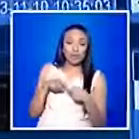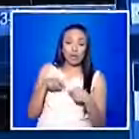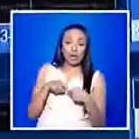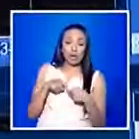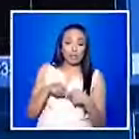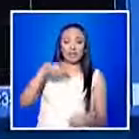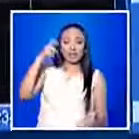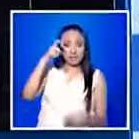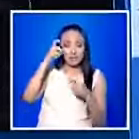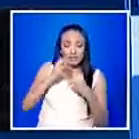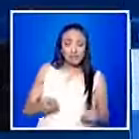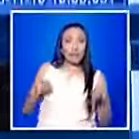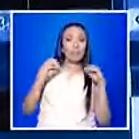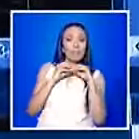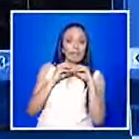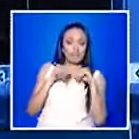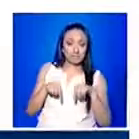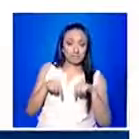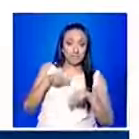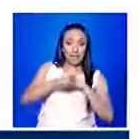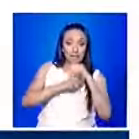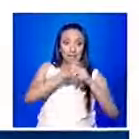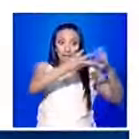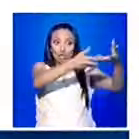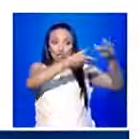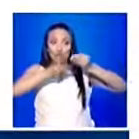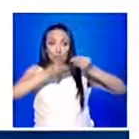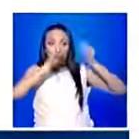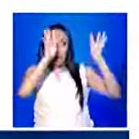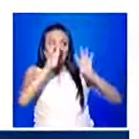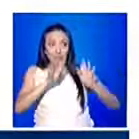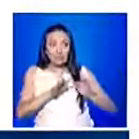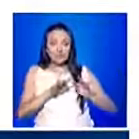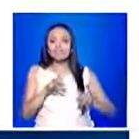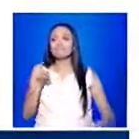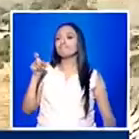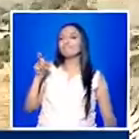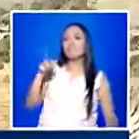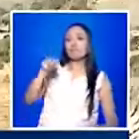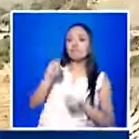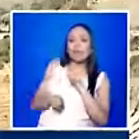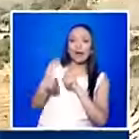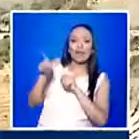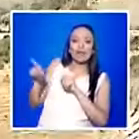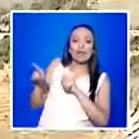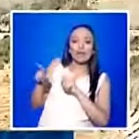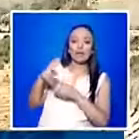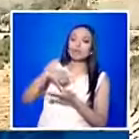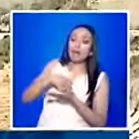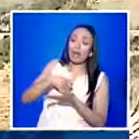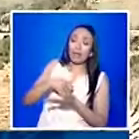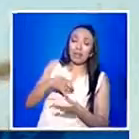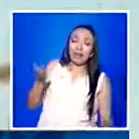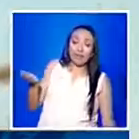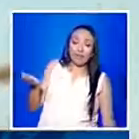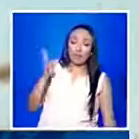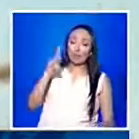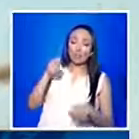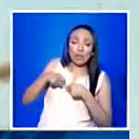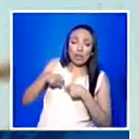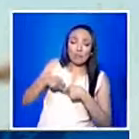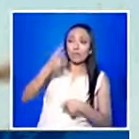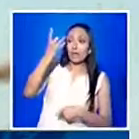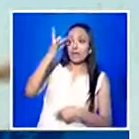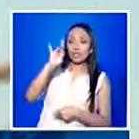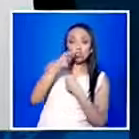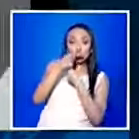contratar el gobierno este año. Esa carga afectará la infraestructura de transmisión, que está debilitada, pues el 18 de marzo